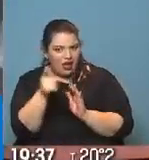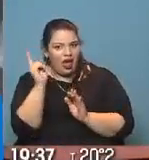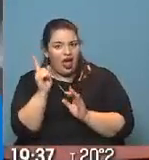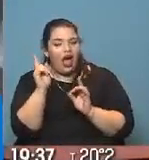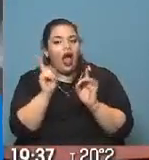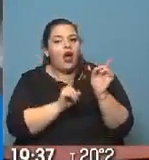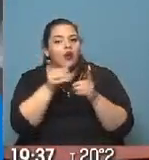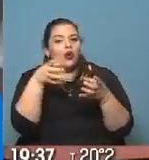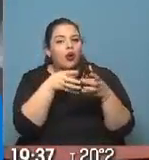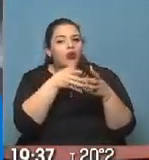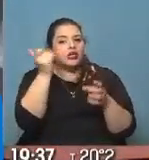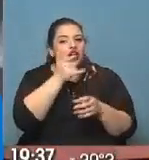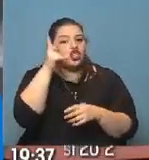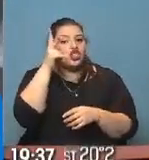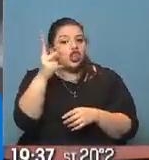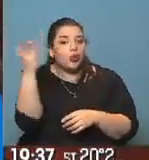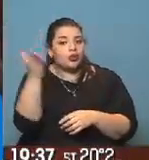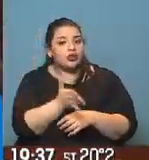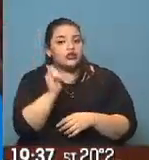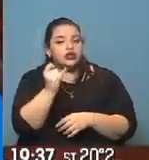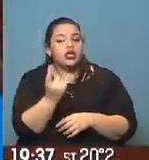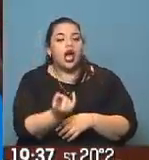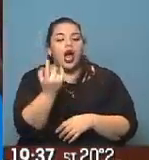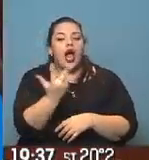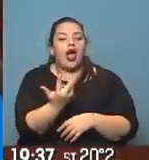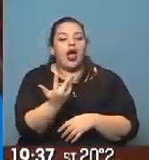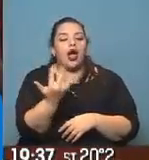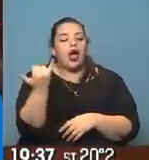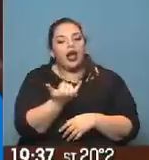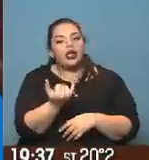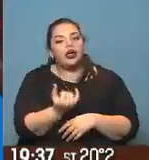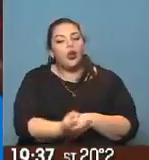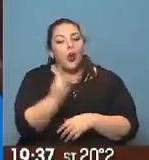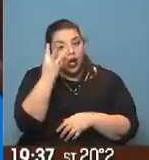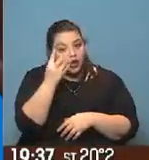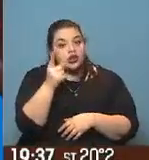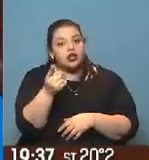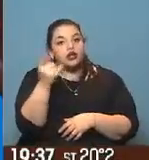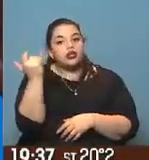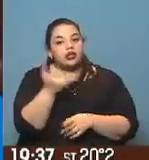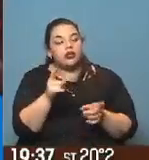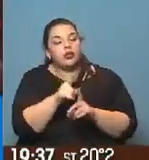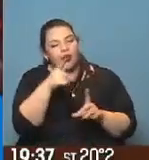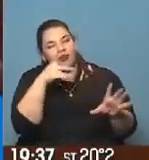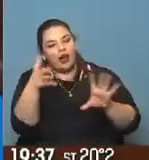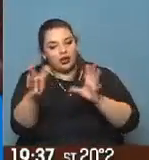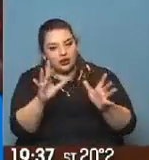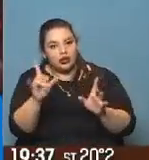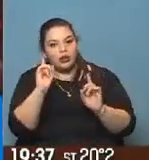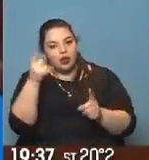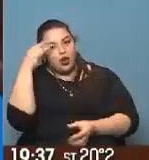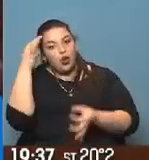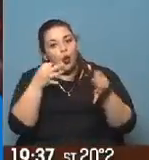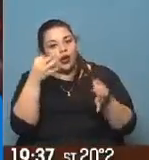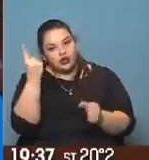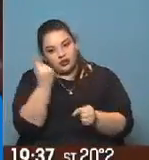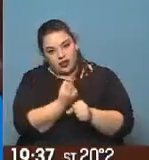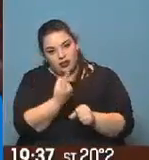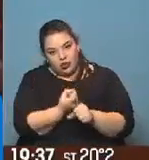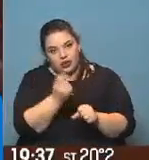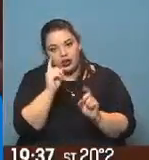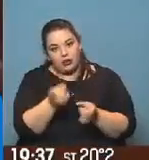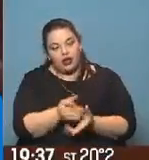el 82% móviles. Hay 3 regímenes que tienen, 4 que tienen sustituciones parecidas. Jueces son primero y además